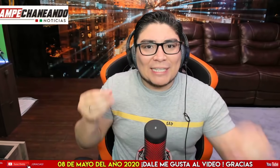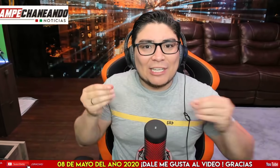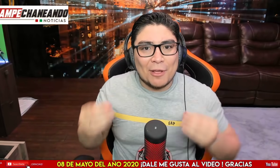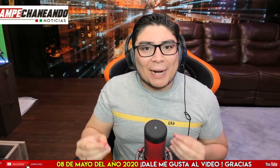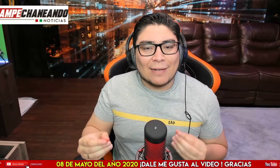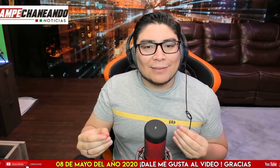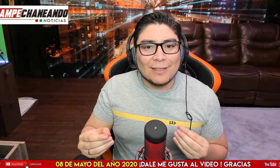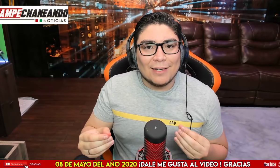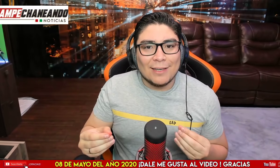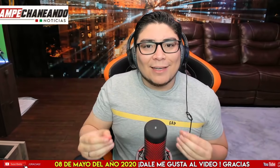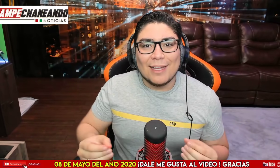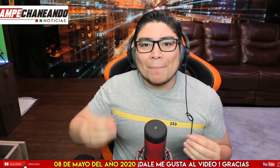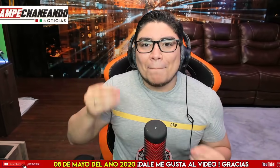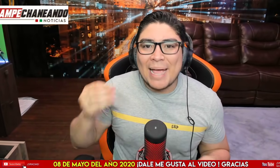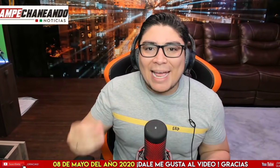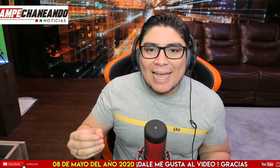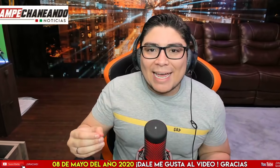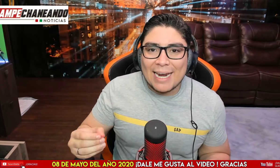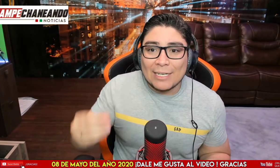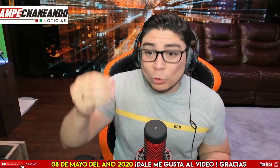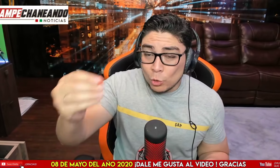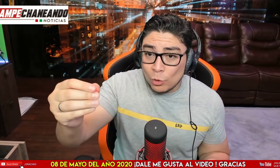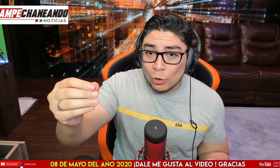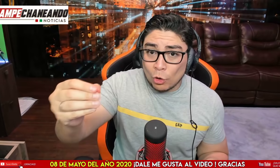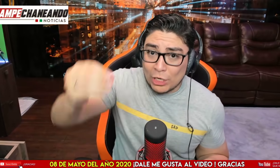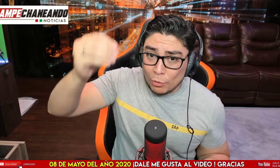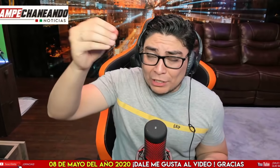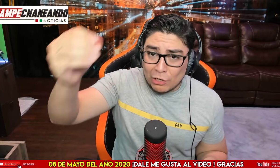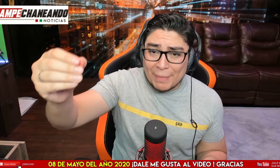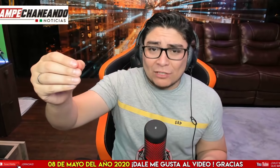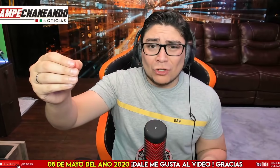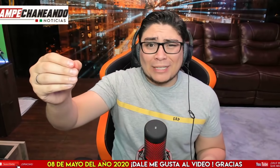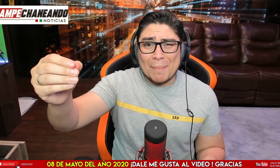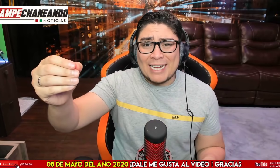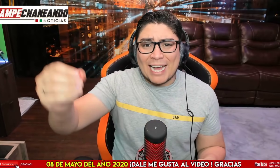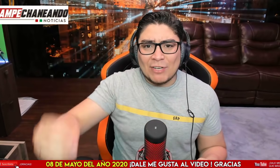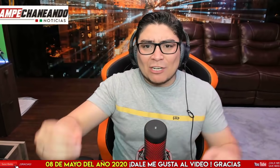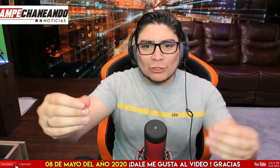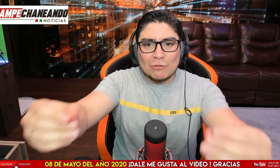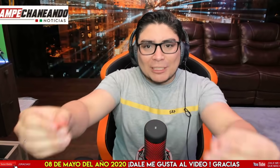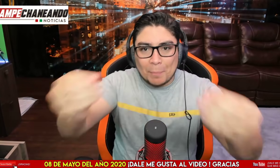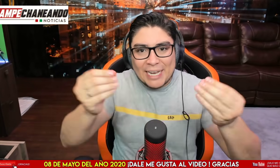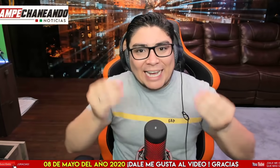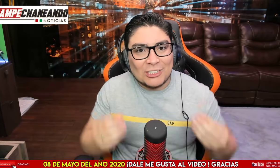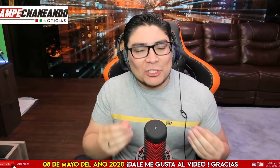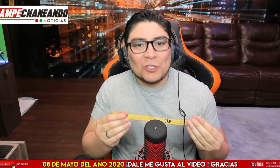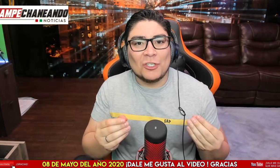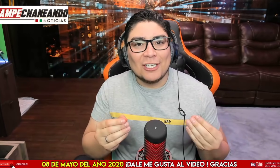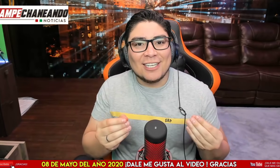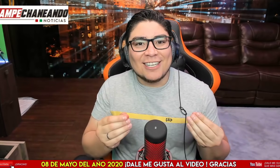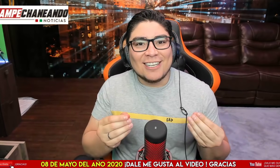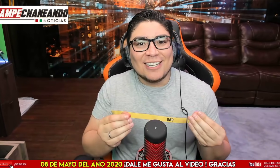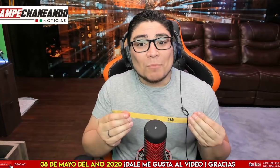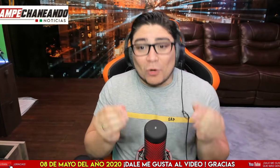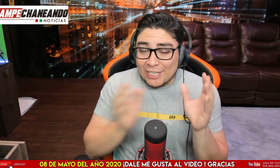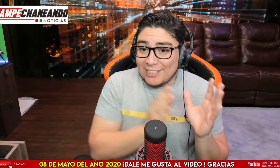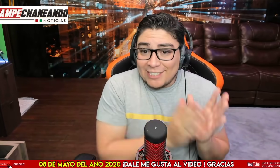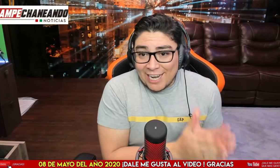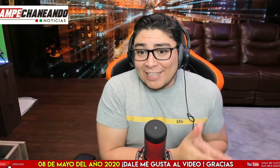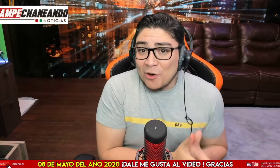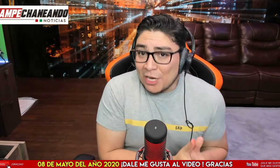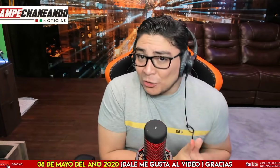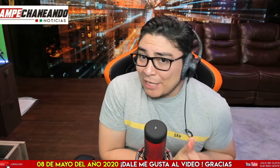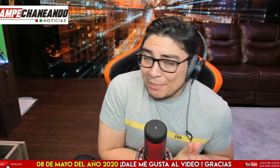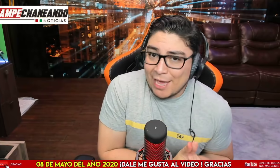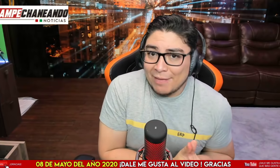le dijo a marcelo ebrard ve tú con el gobierno norteamericano y que nos den una explicación porque